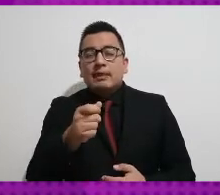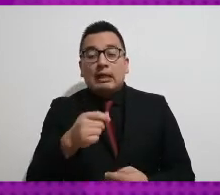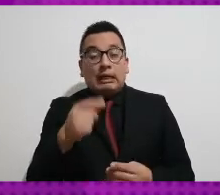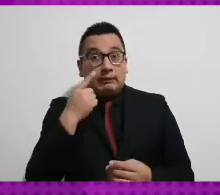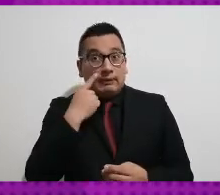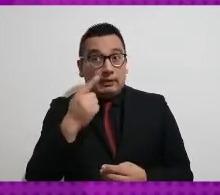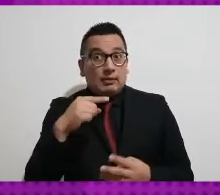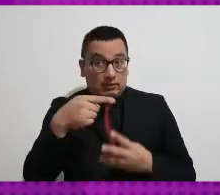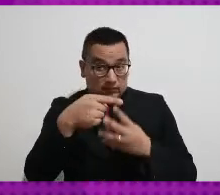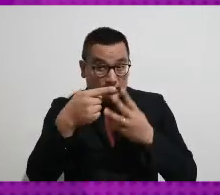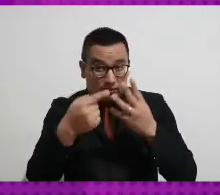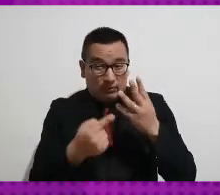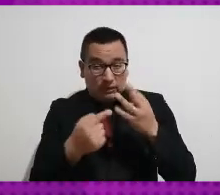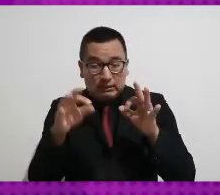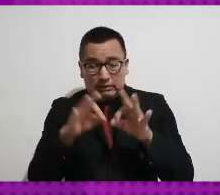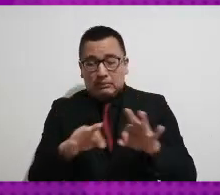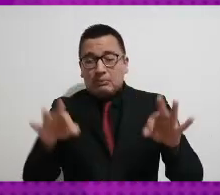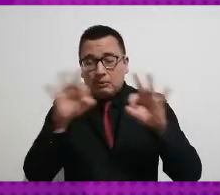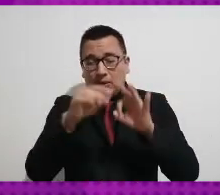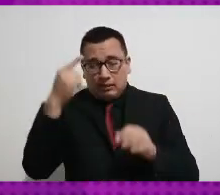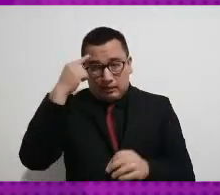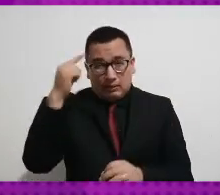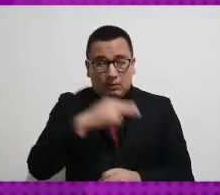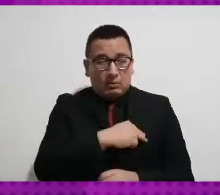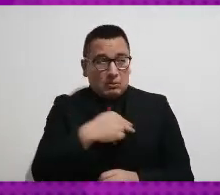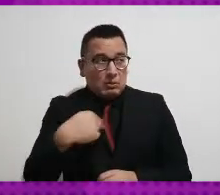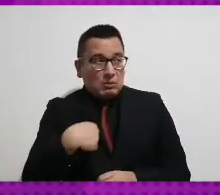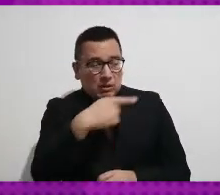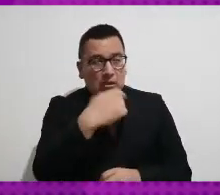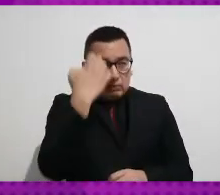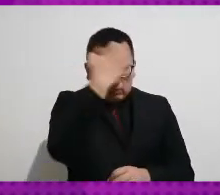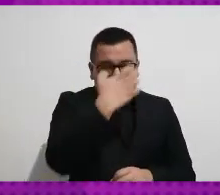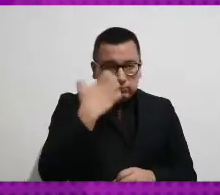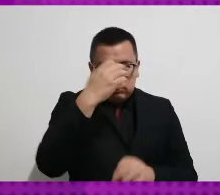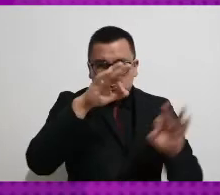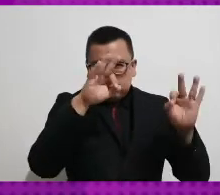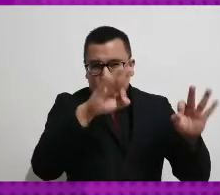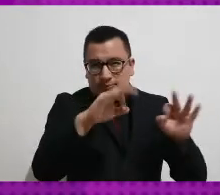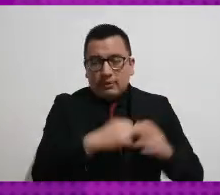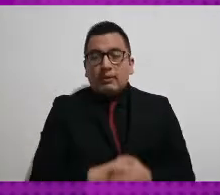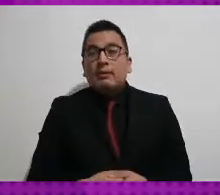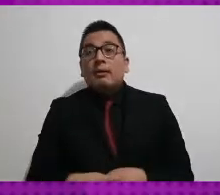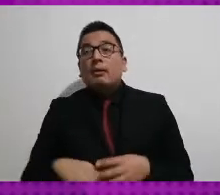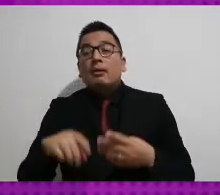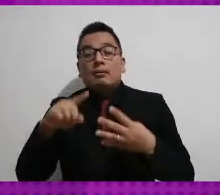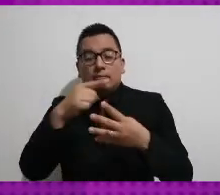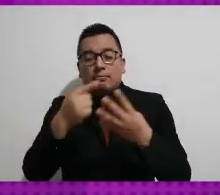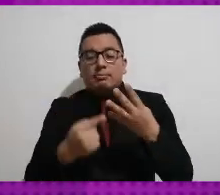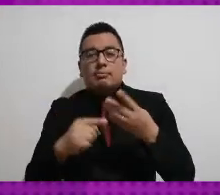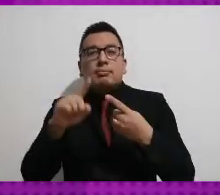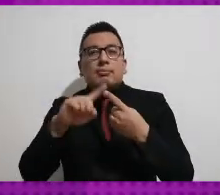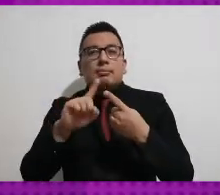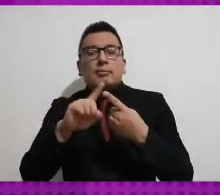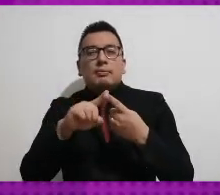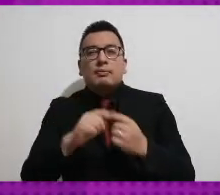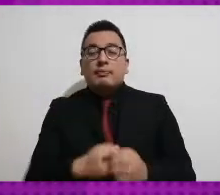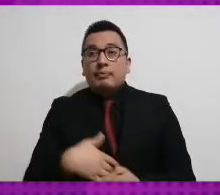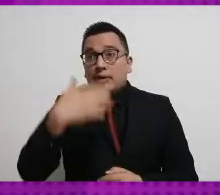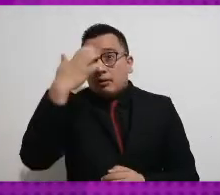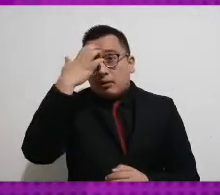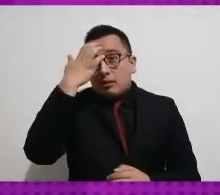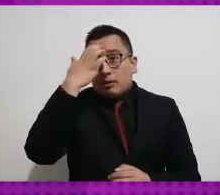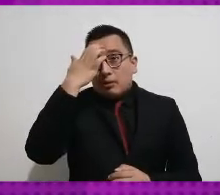son esenciales a esta actividad. Y la primera es que necesitamos conocer